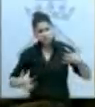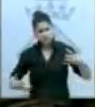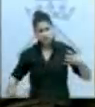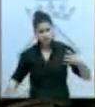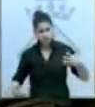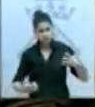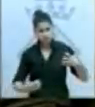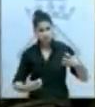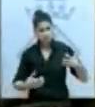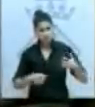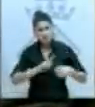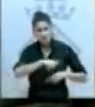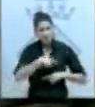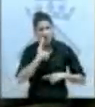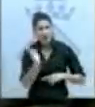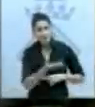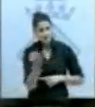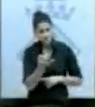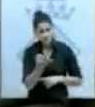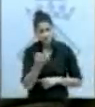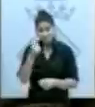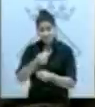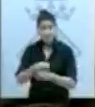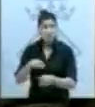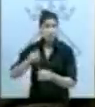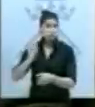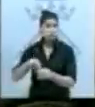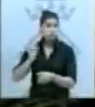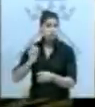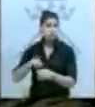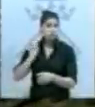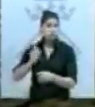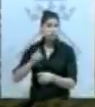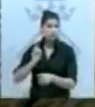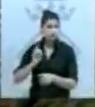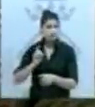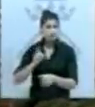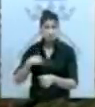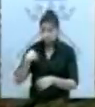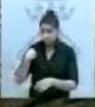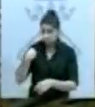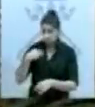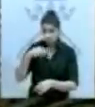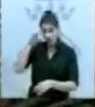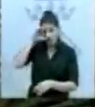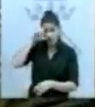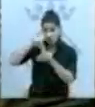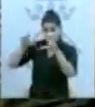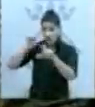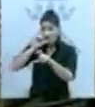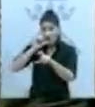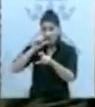que además incide directamente en el absentismo laboral, absentismo que, por lo que tengo entendido en Emaya, es muy importante y